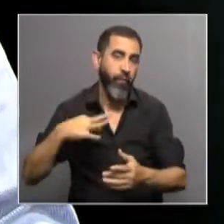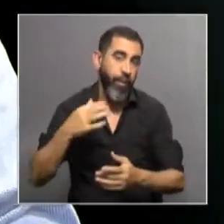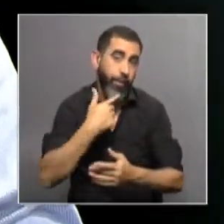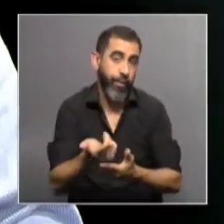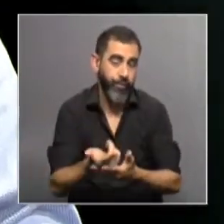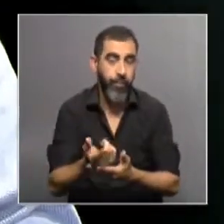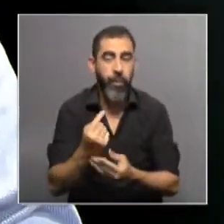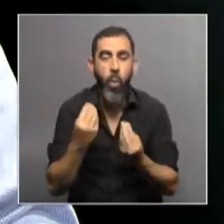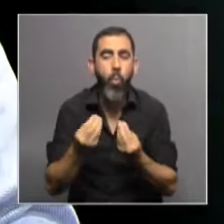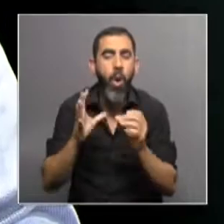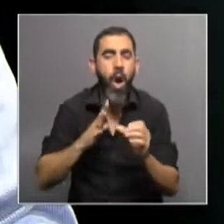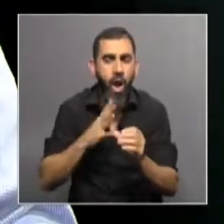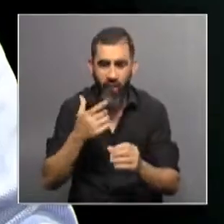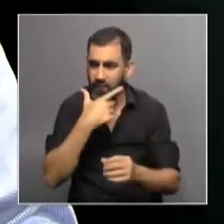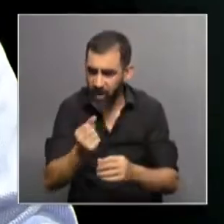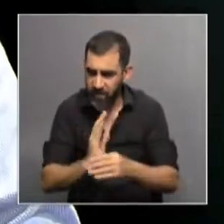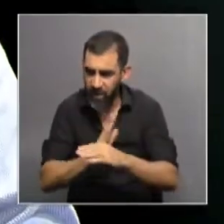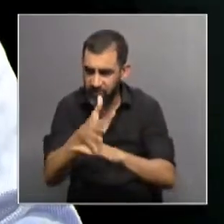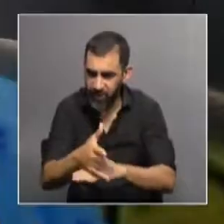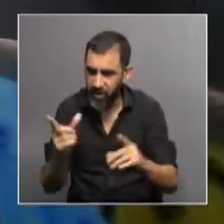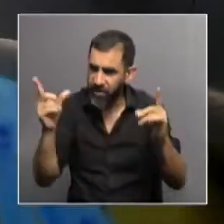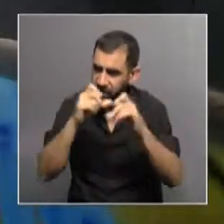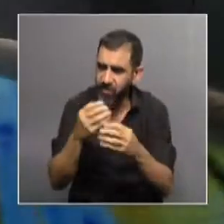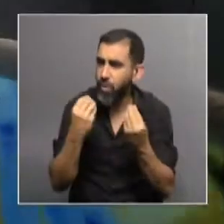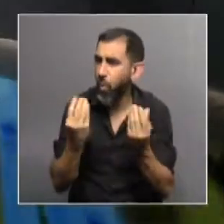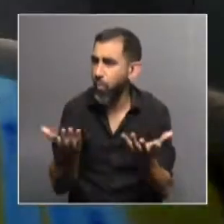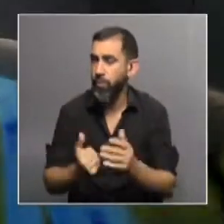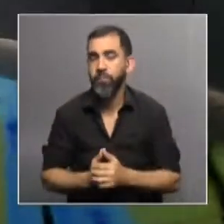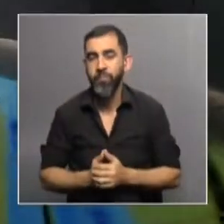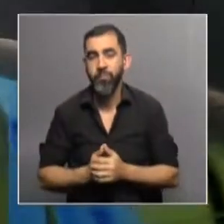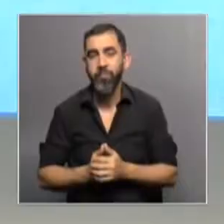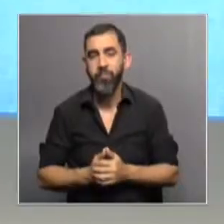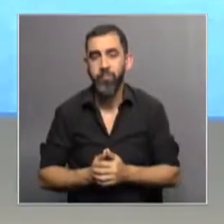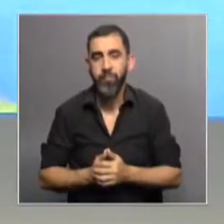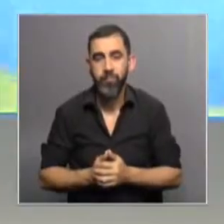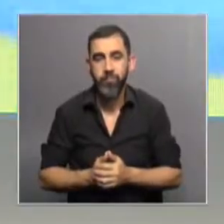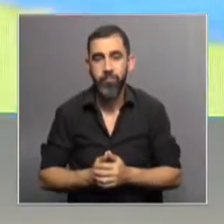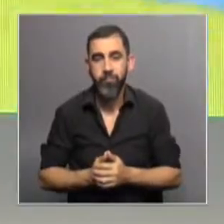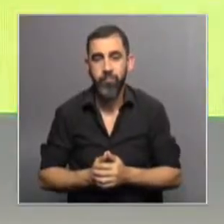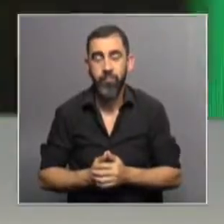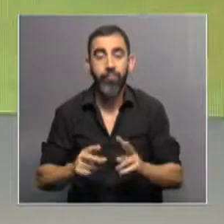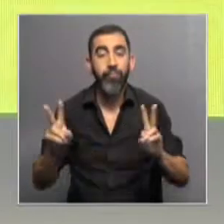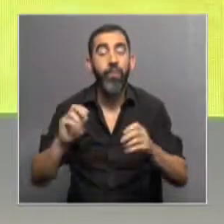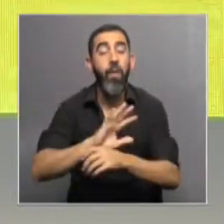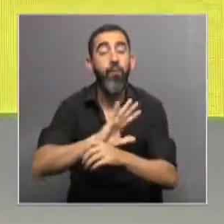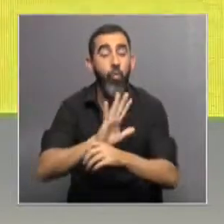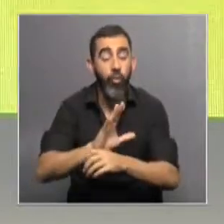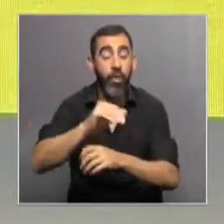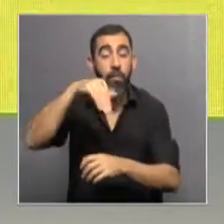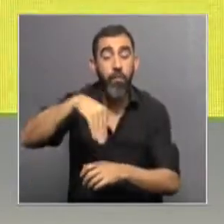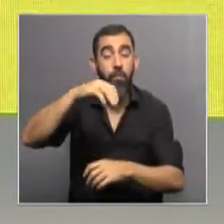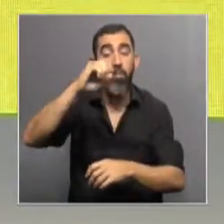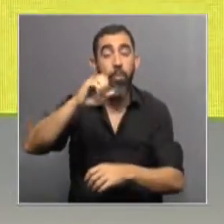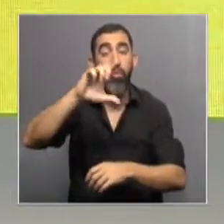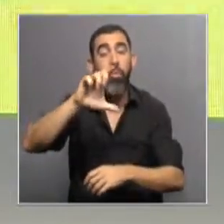hoy, ¿cómo se accede? ¿Esto es fácil, difícil? Bueno, en realidad, todo lo que significa biología molecular, claro, estamos hoy,